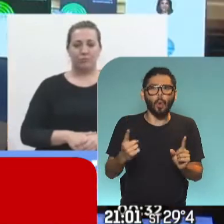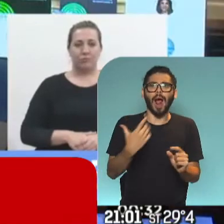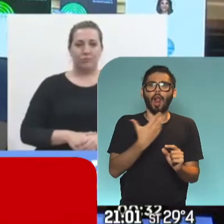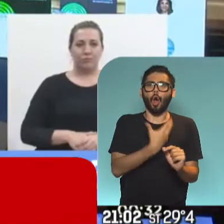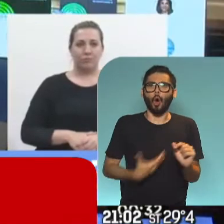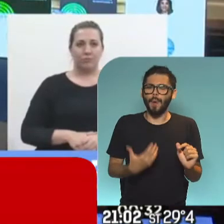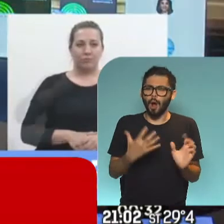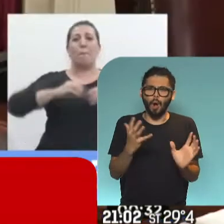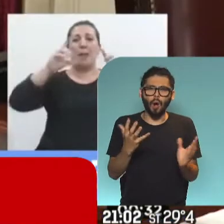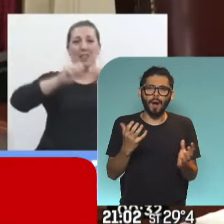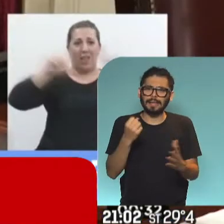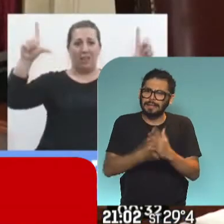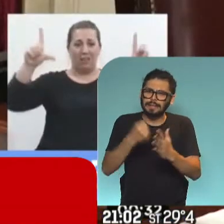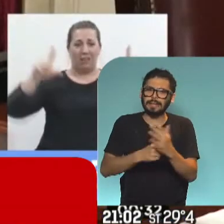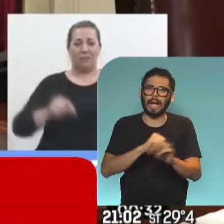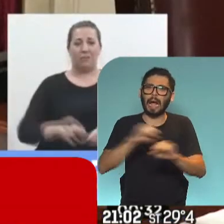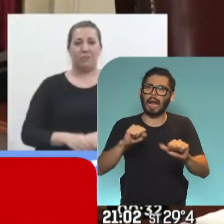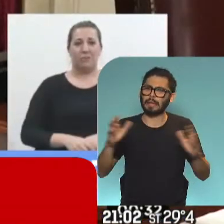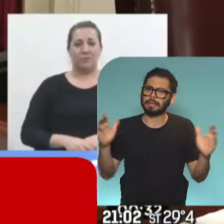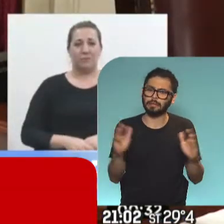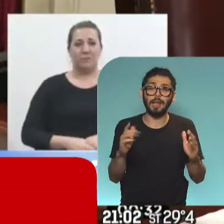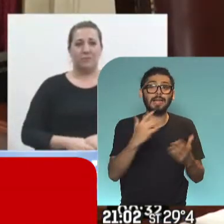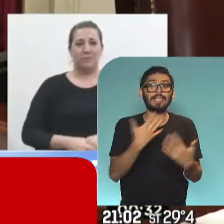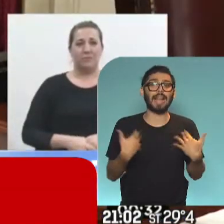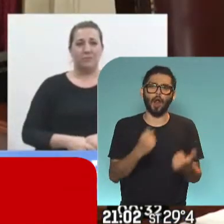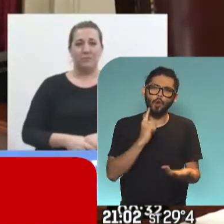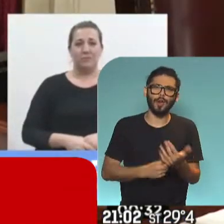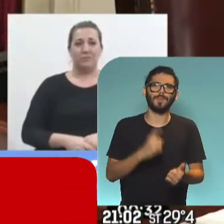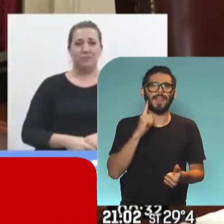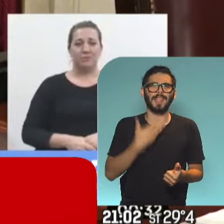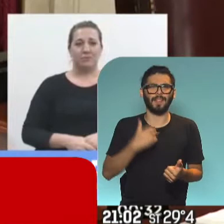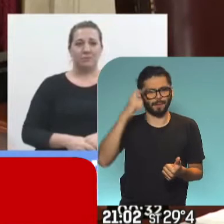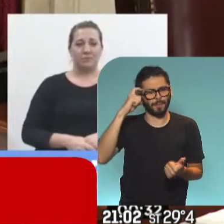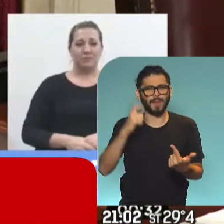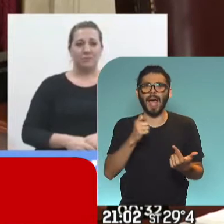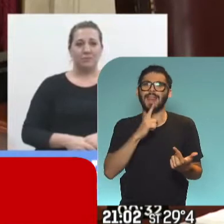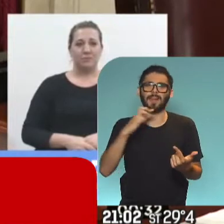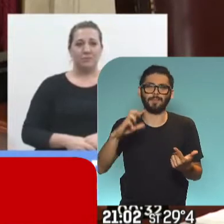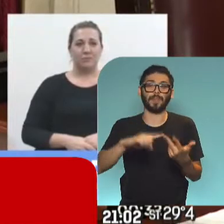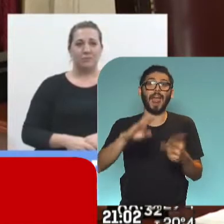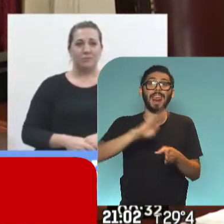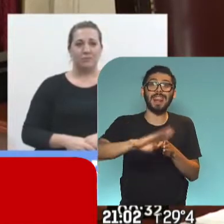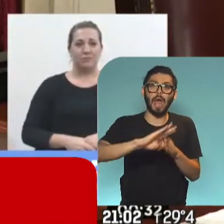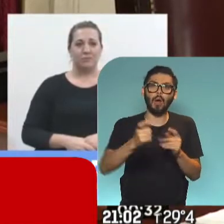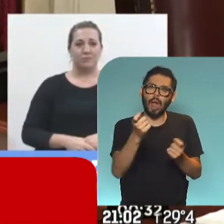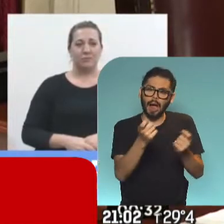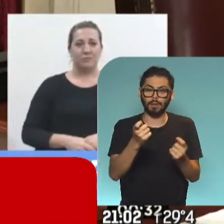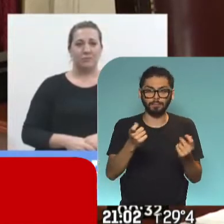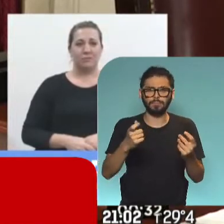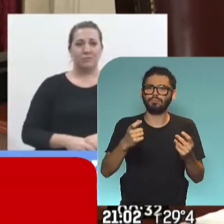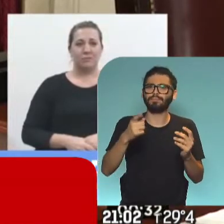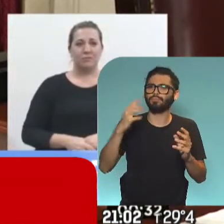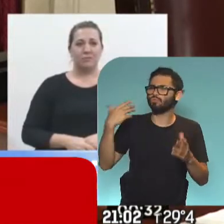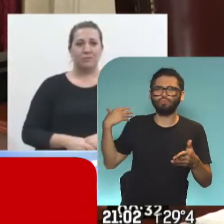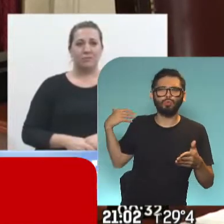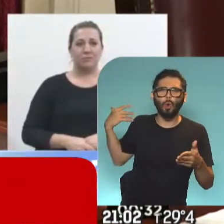crisis, rescata todas las medidas sanitarias, el IFE, el ATP, la reestructuración de la deuda. Así que va recordando todo lo que